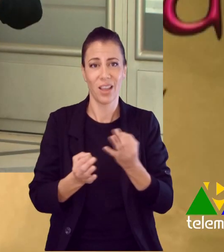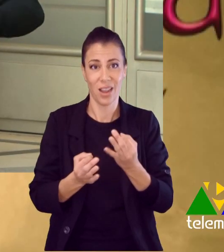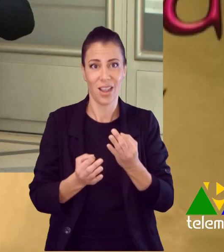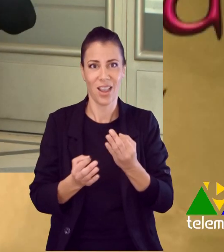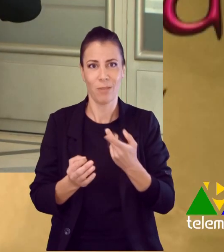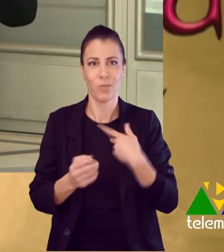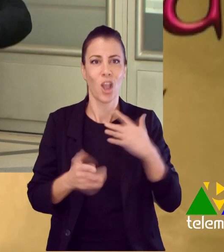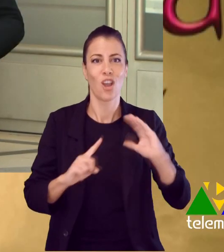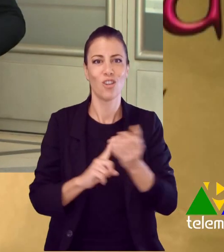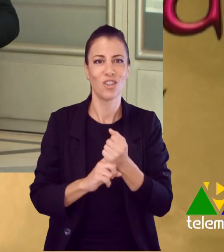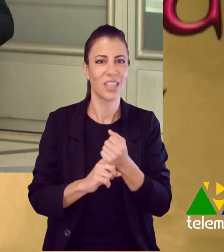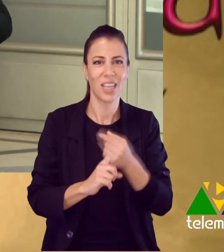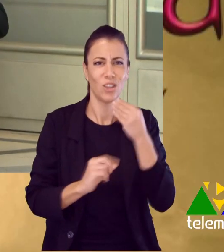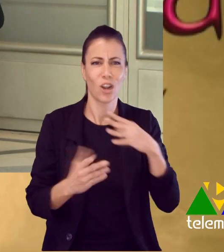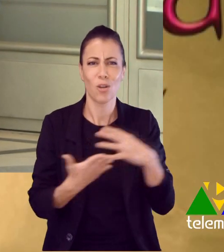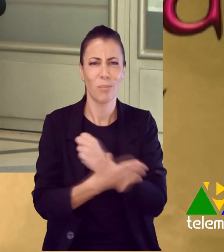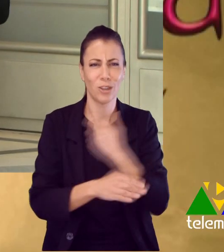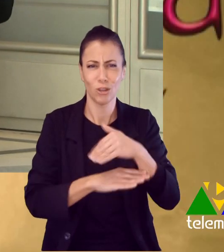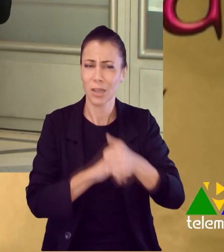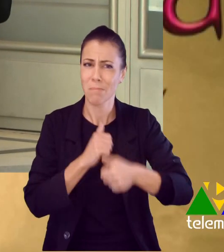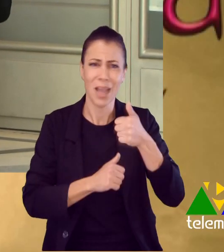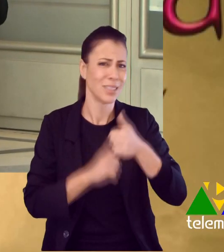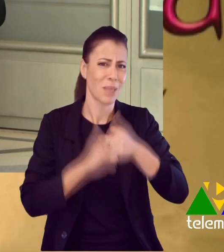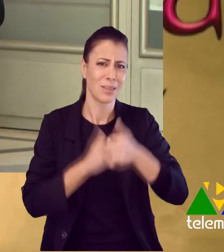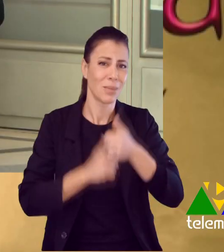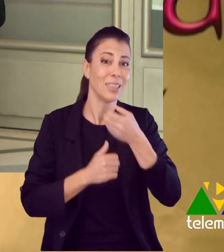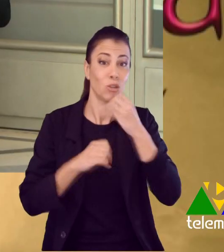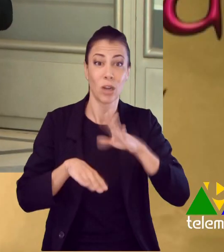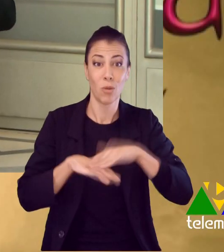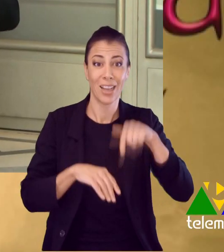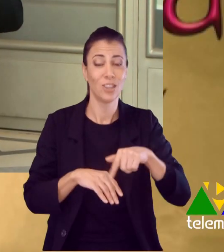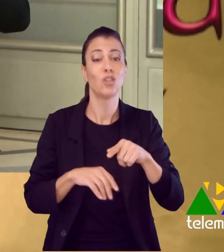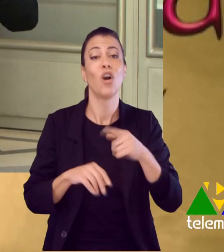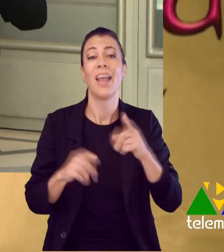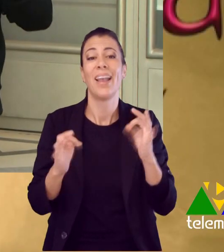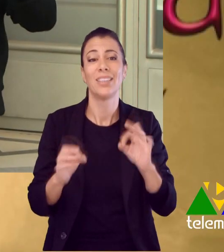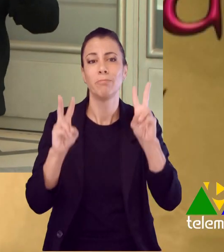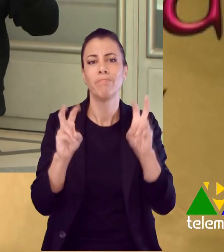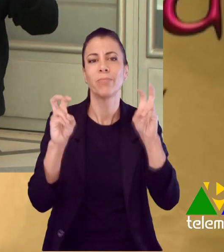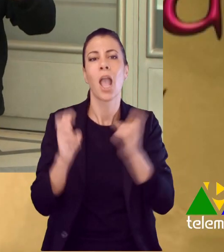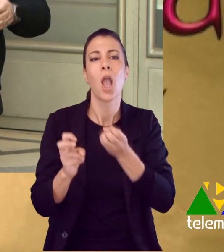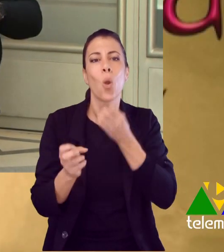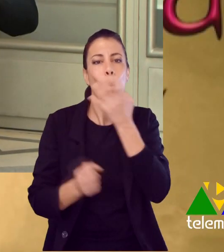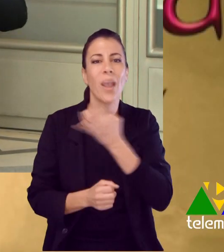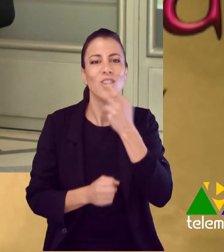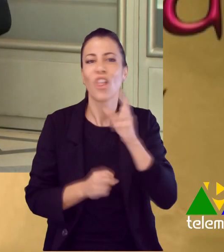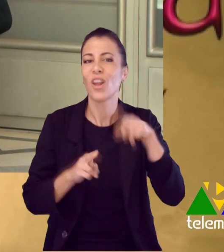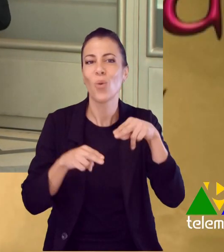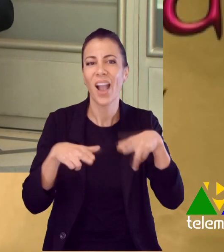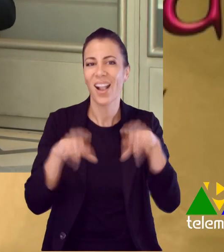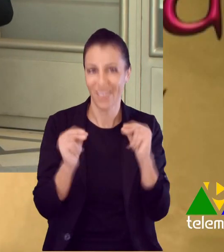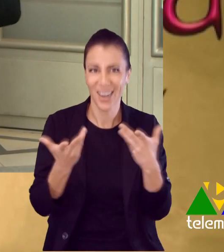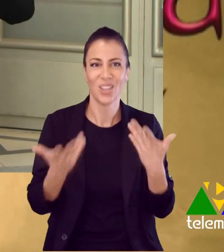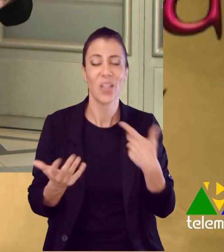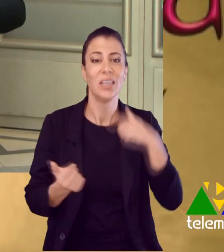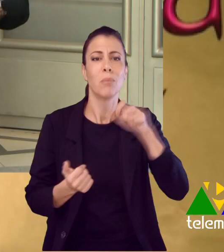nuestras calles y luego volvamos a retomar el pulso de más historias, porque esto es, nunca mejor dicho, el cuento de nunca acabar. Y eso que siempre decimos